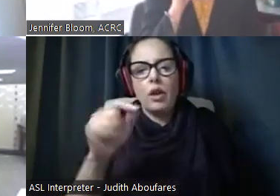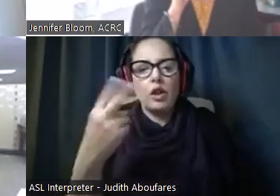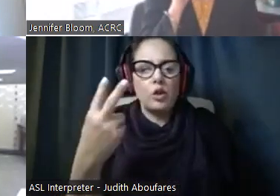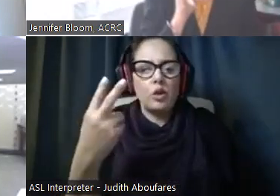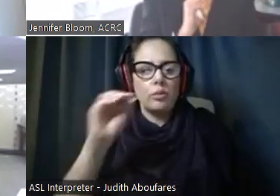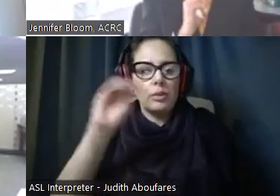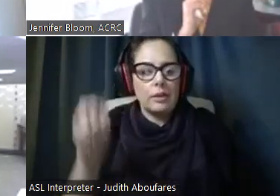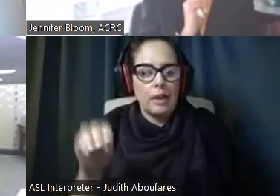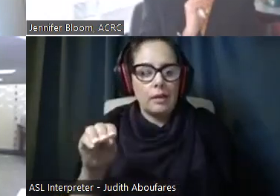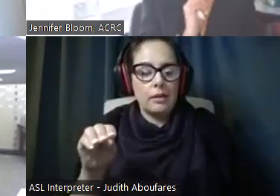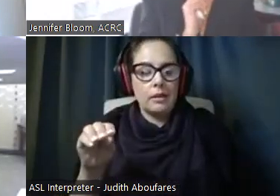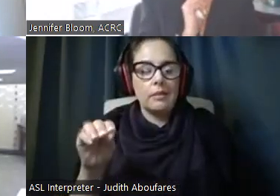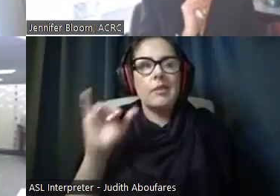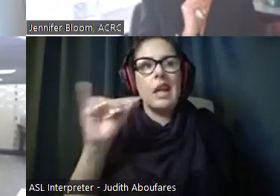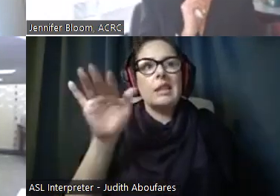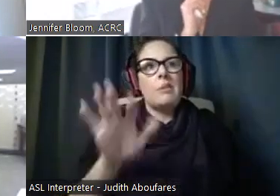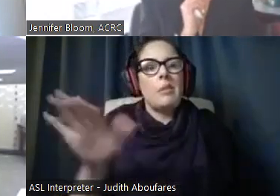y